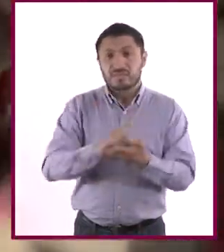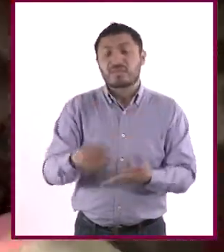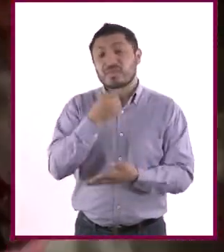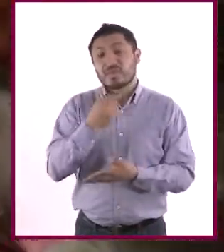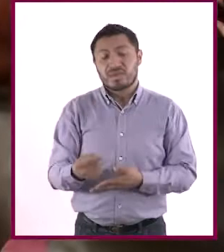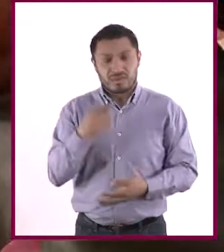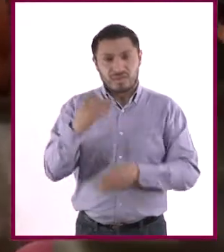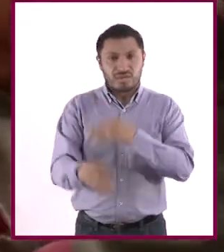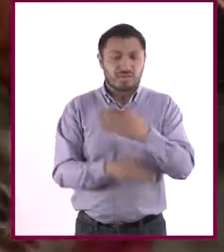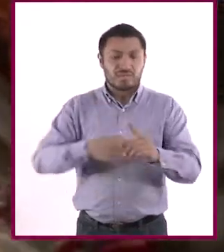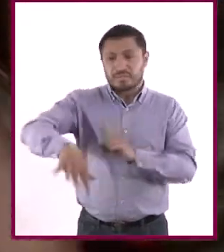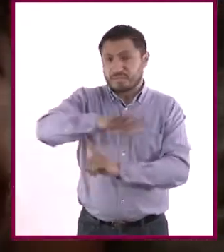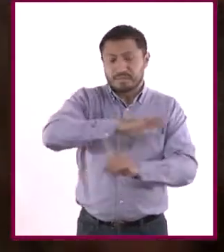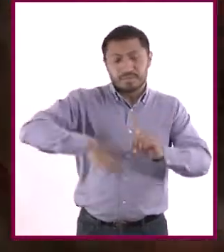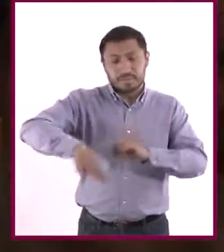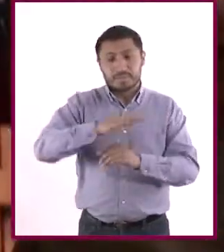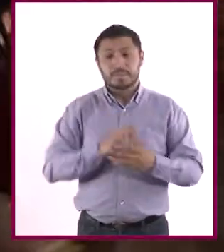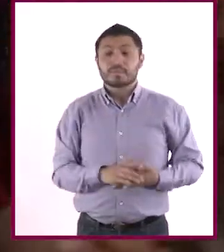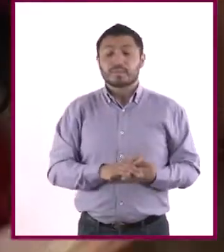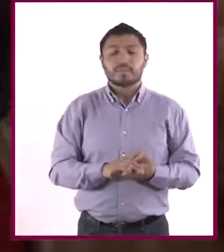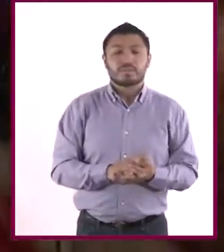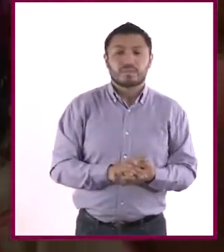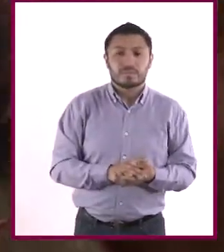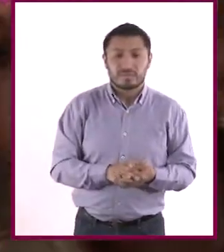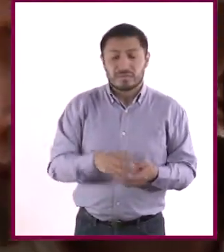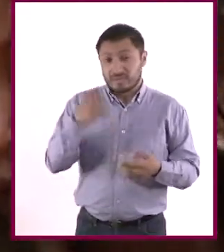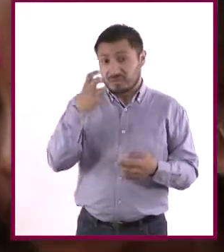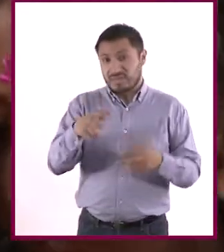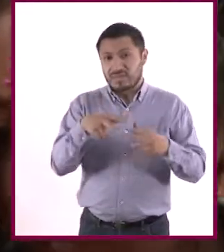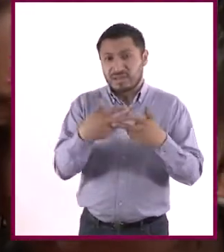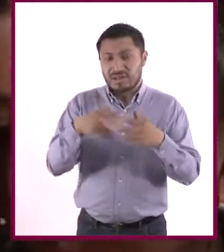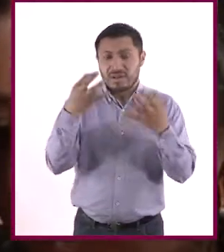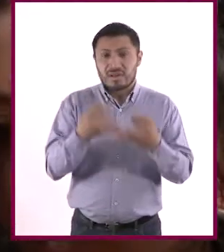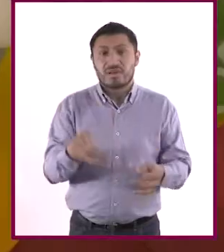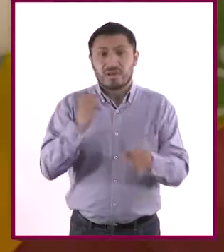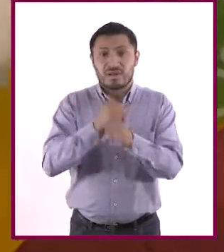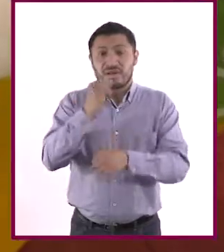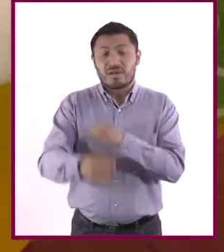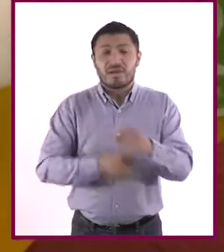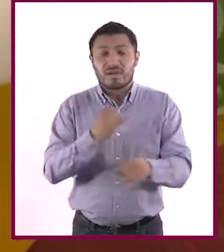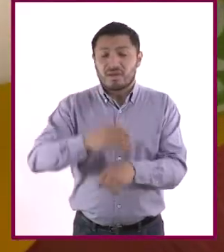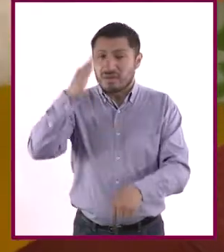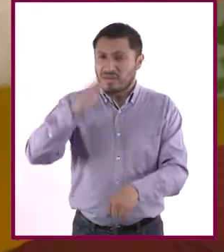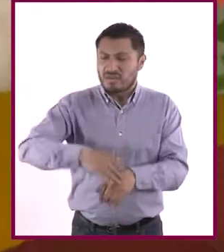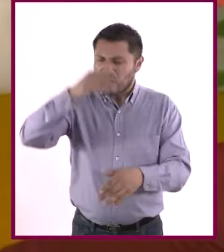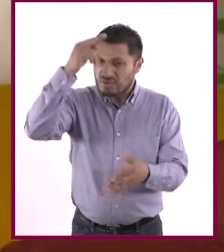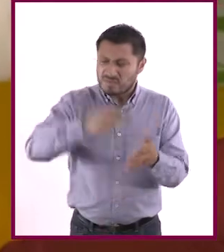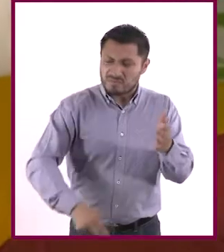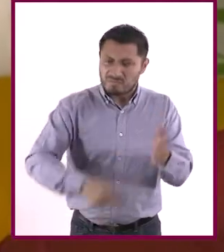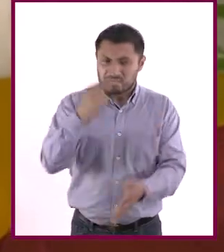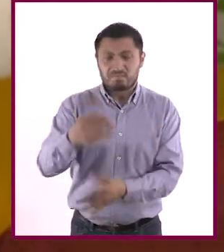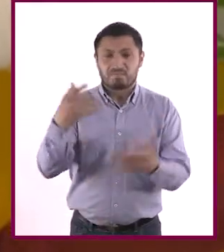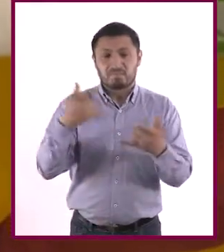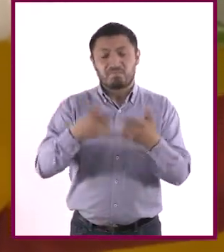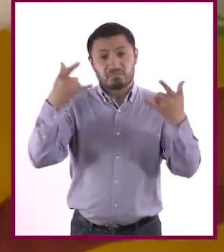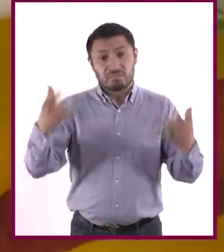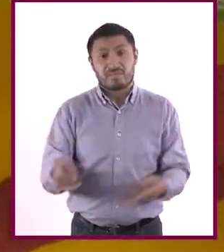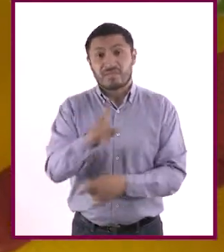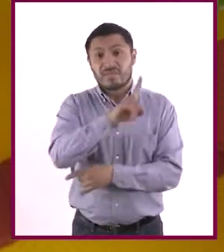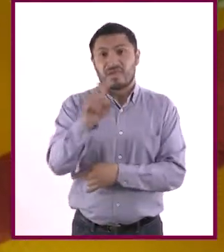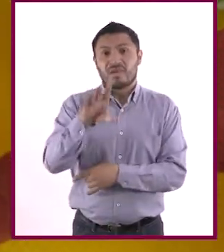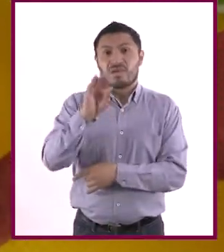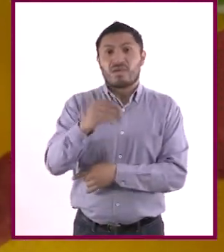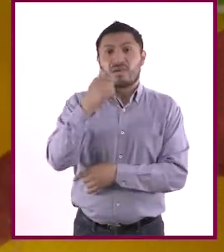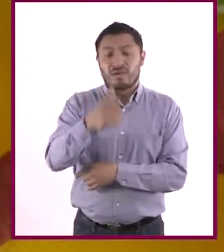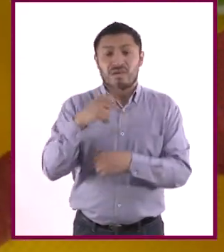en todas las circunstancias. Este es el instrumento internacional más ampliamente ratificado de la historia.